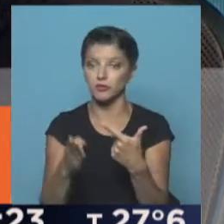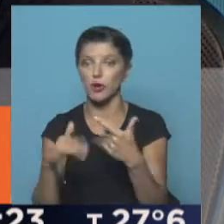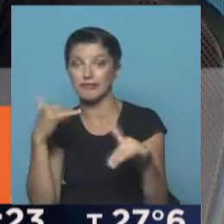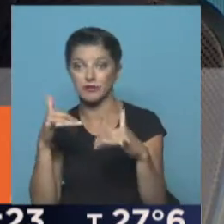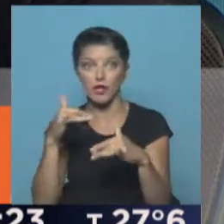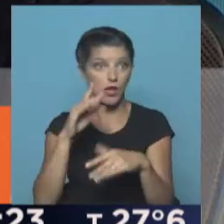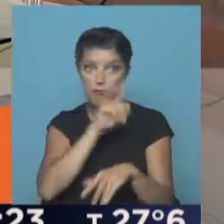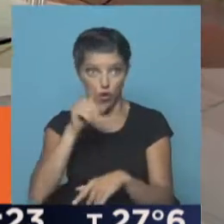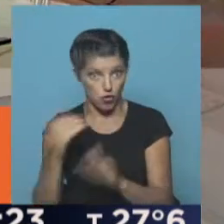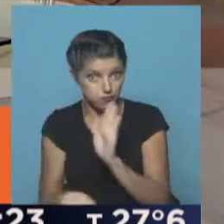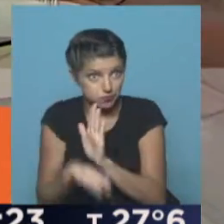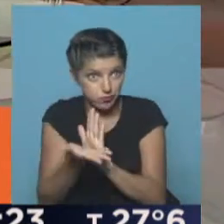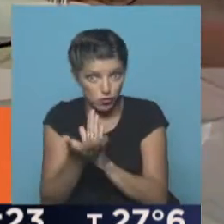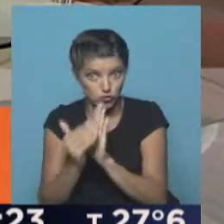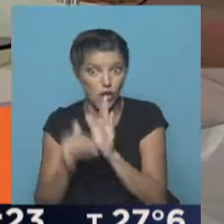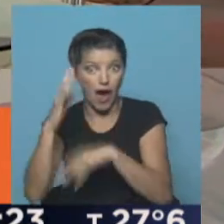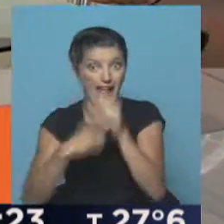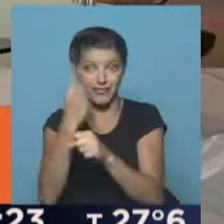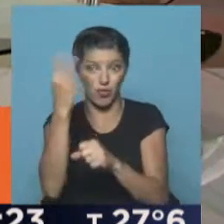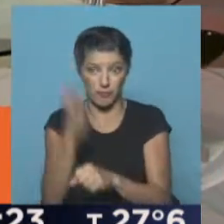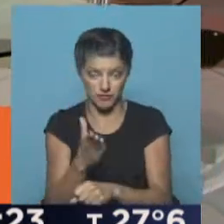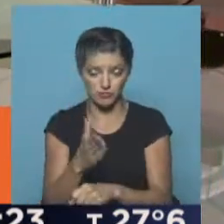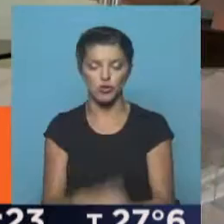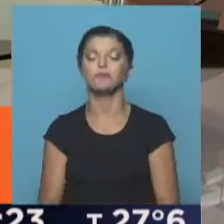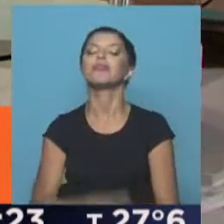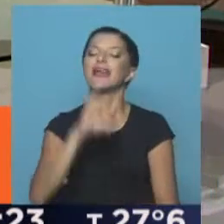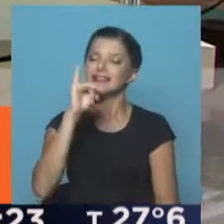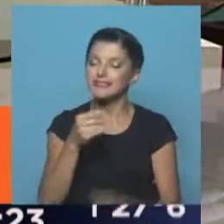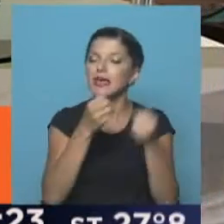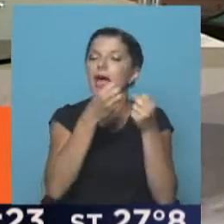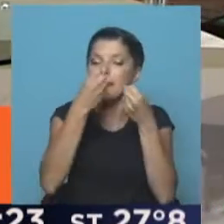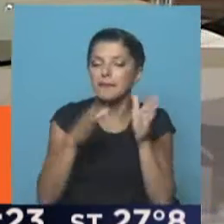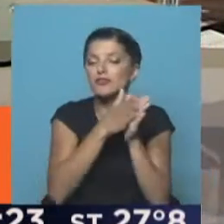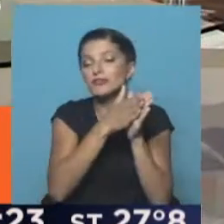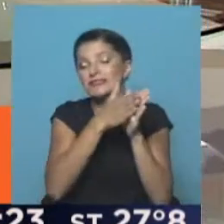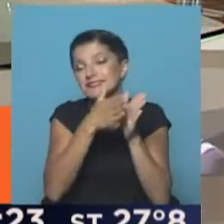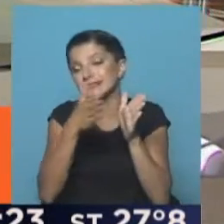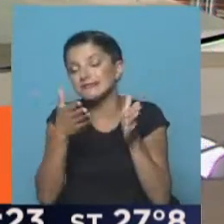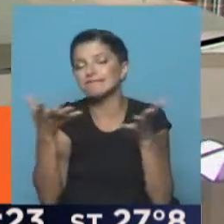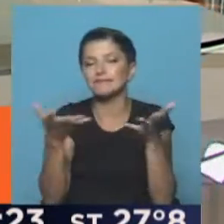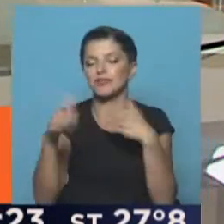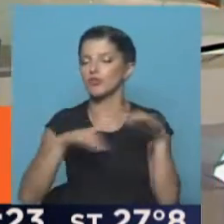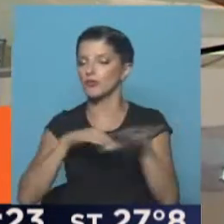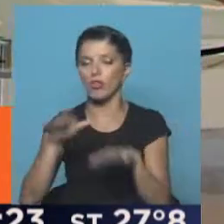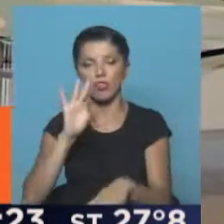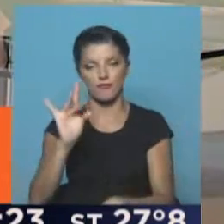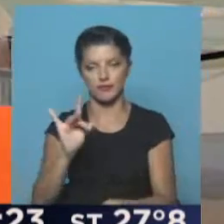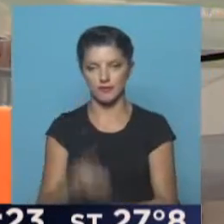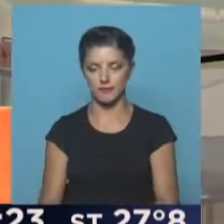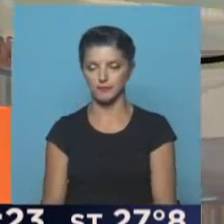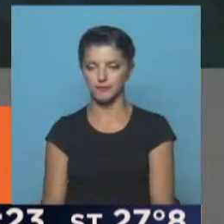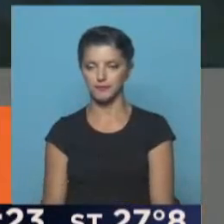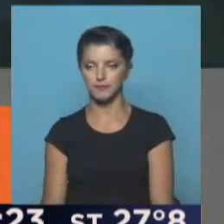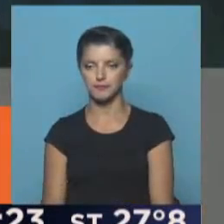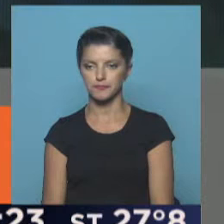no se llegó. Es cierto que tampoco el proceso en sí empezó. Entonces, es difícil, es un escenario complicado. Ricardo, en caso